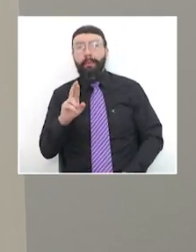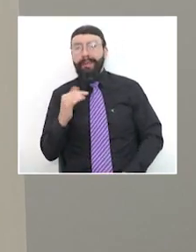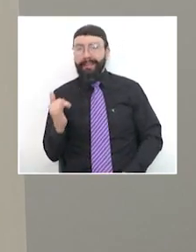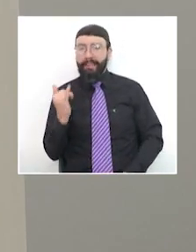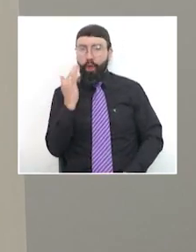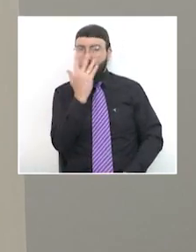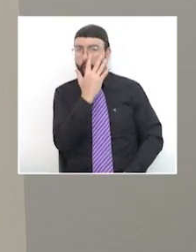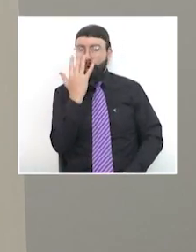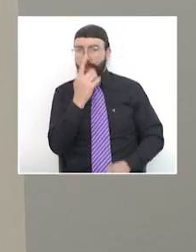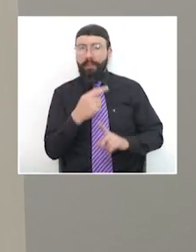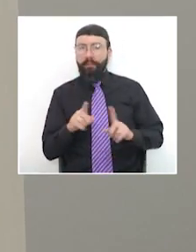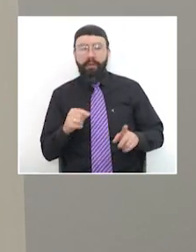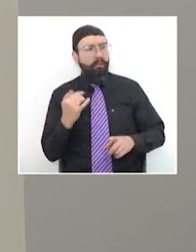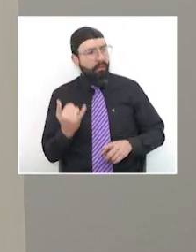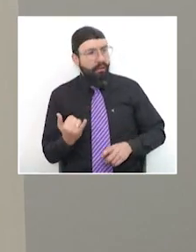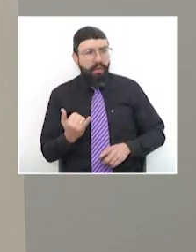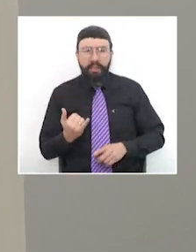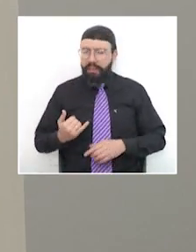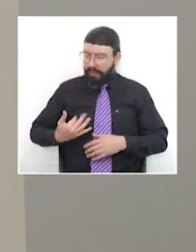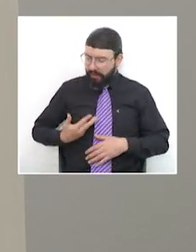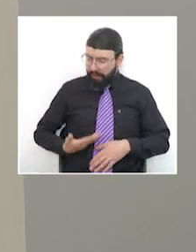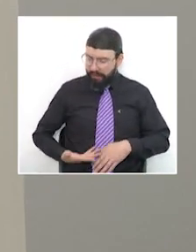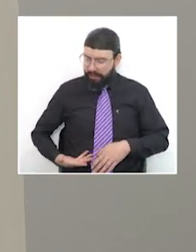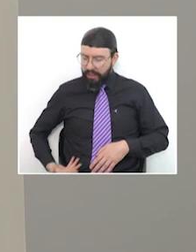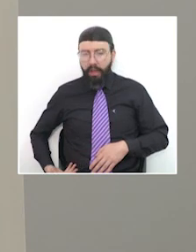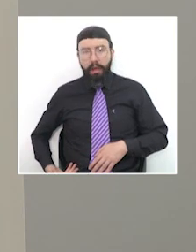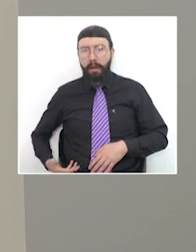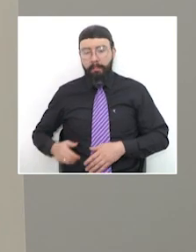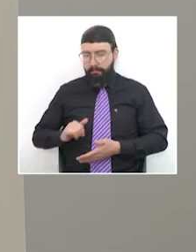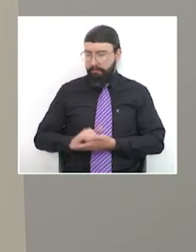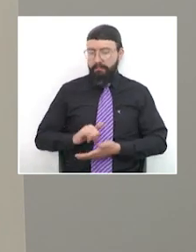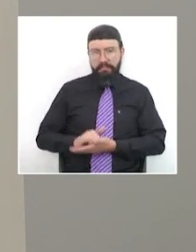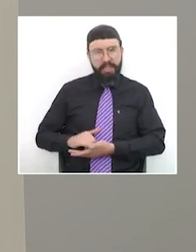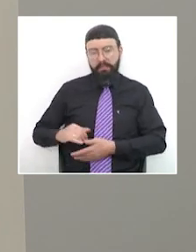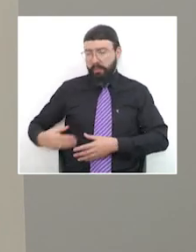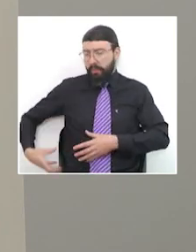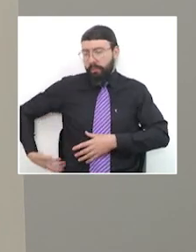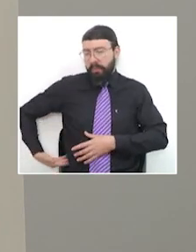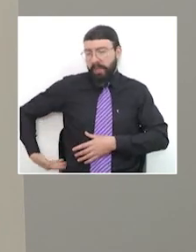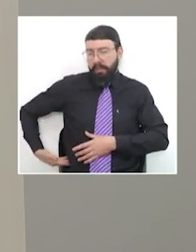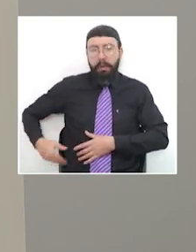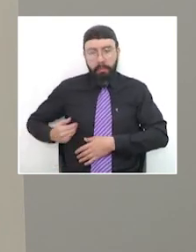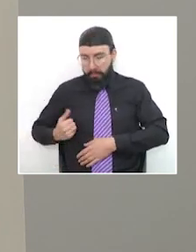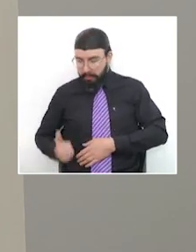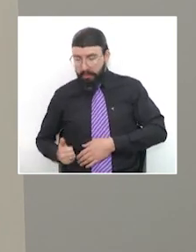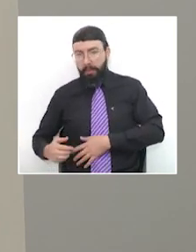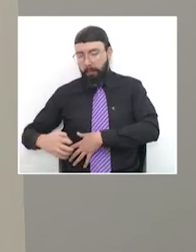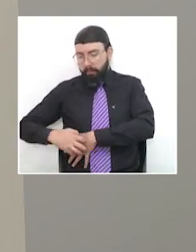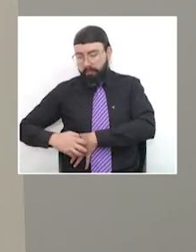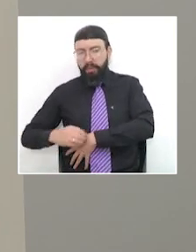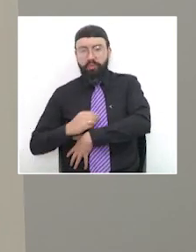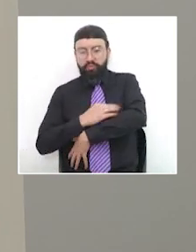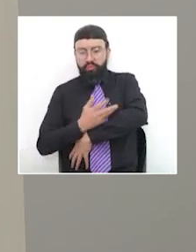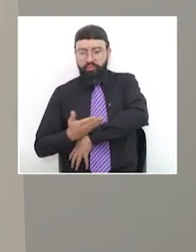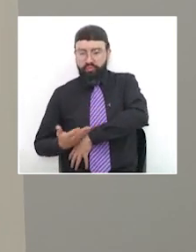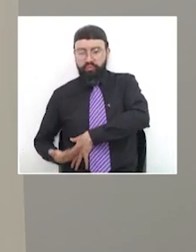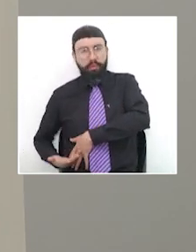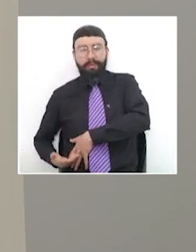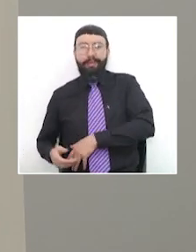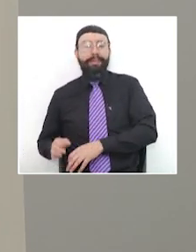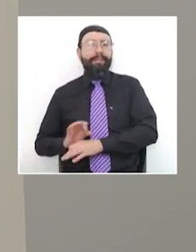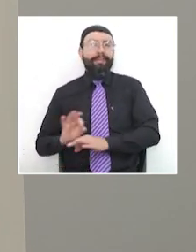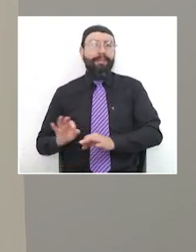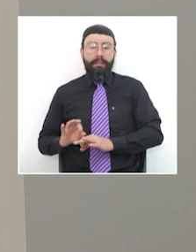que la vascularización es periférica del riñón, pero pues tal el quiste como tal, no adentro, no hay signos pues,